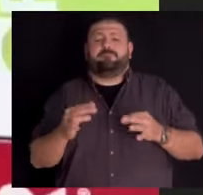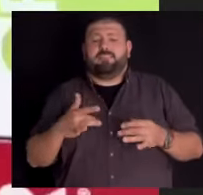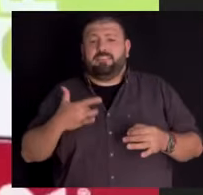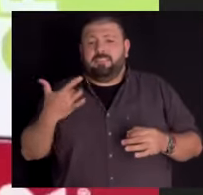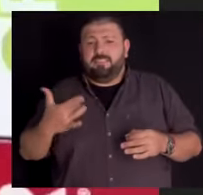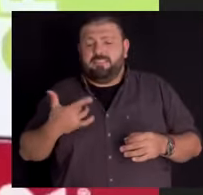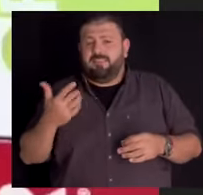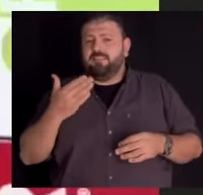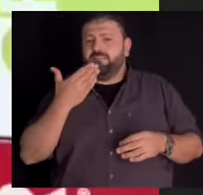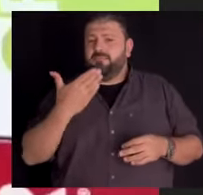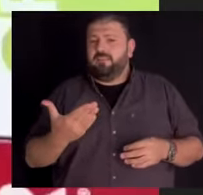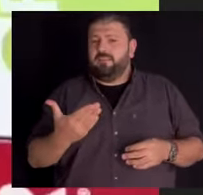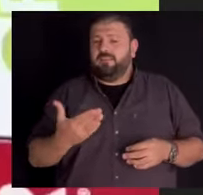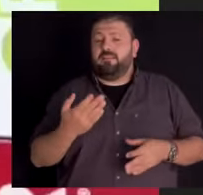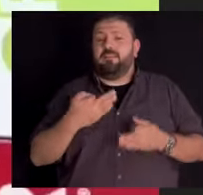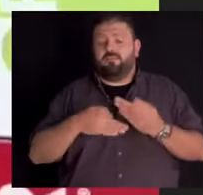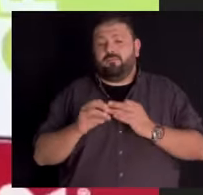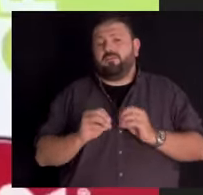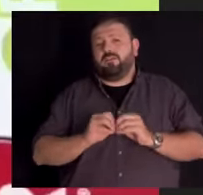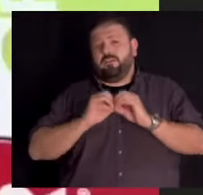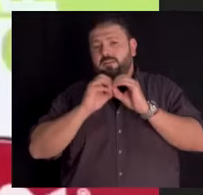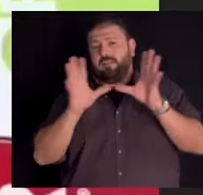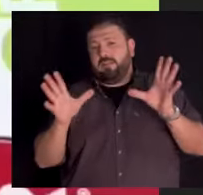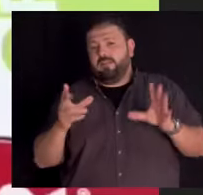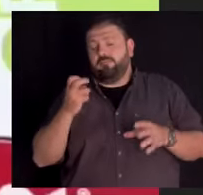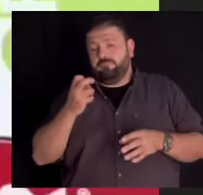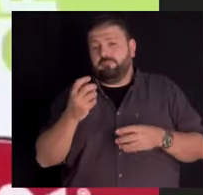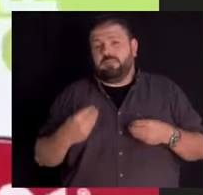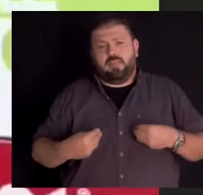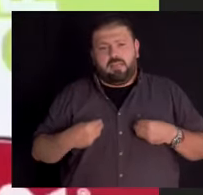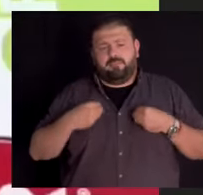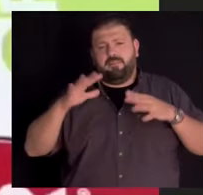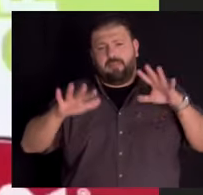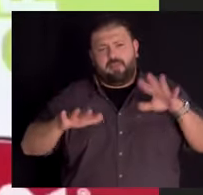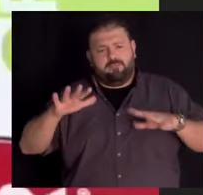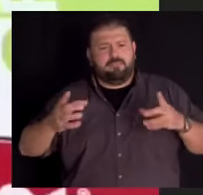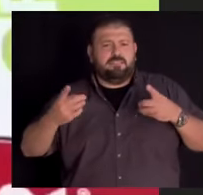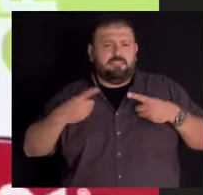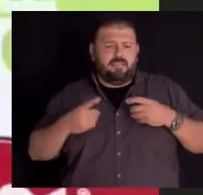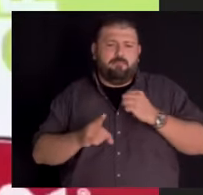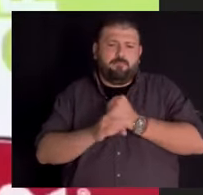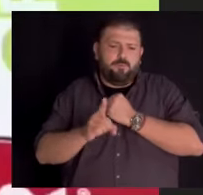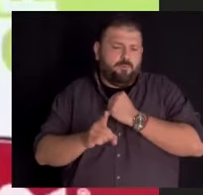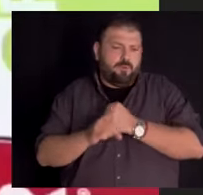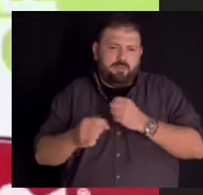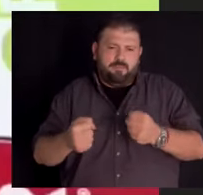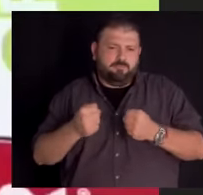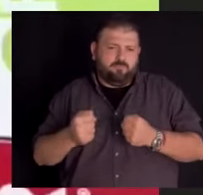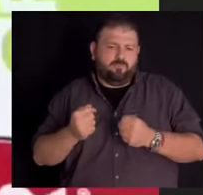mejor. Y claro, de repente también en la vida va a haber problemas fuertes, ¿no? Problemas nivel 8, nivel 9.